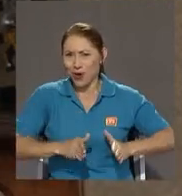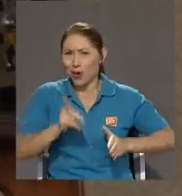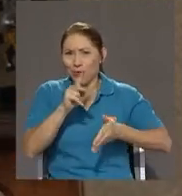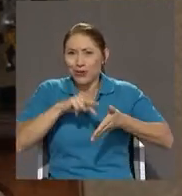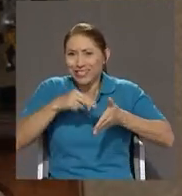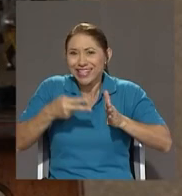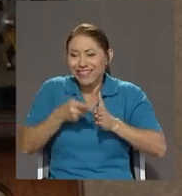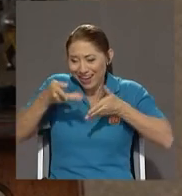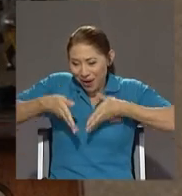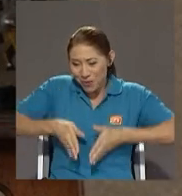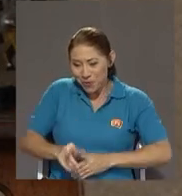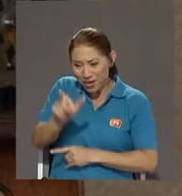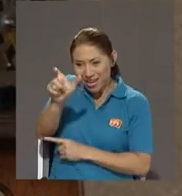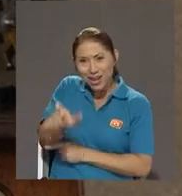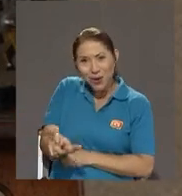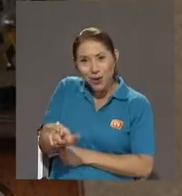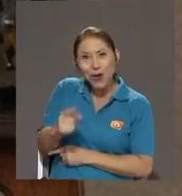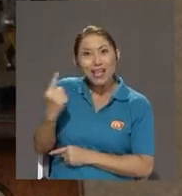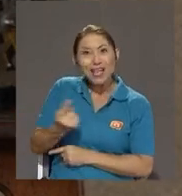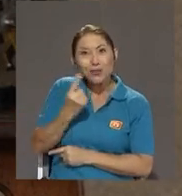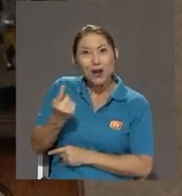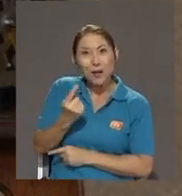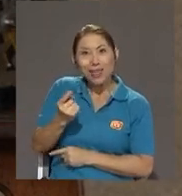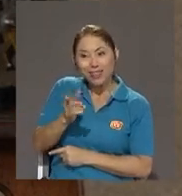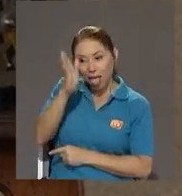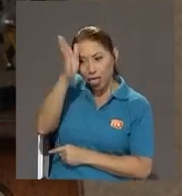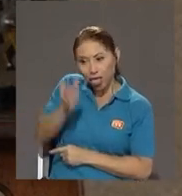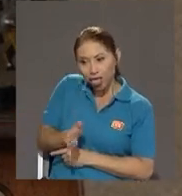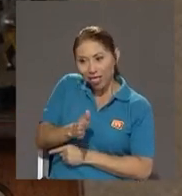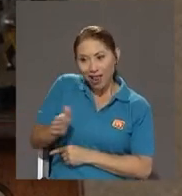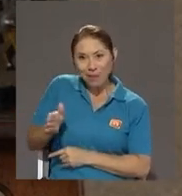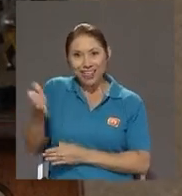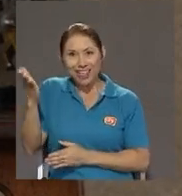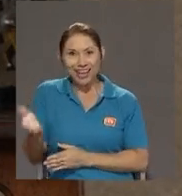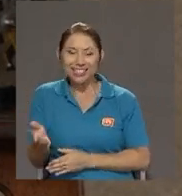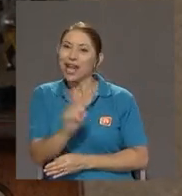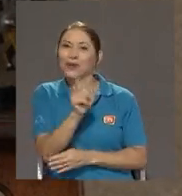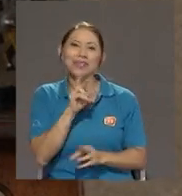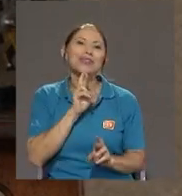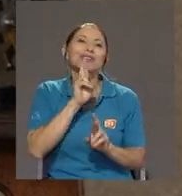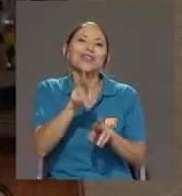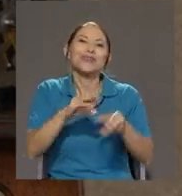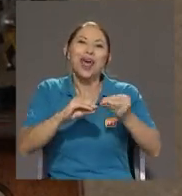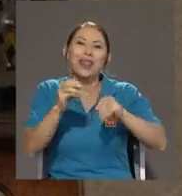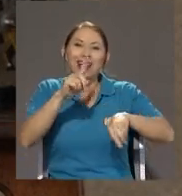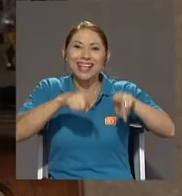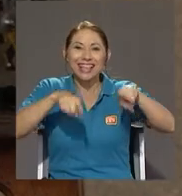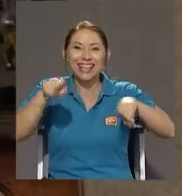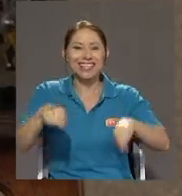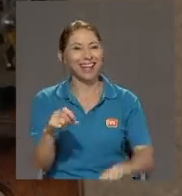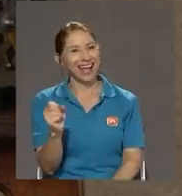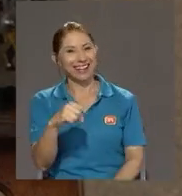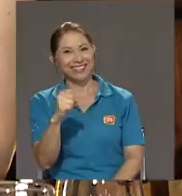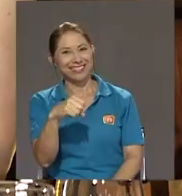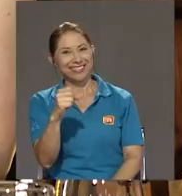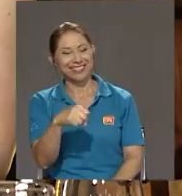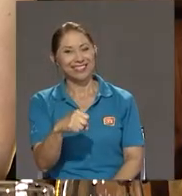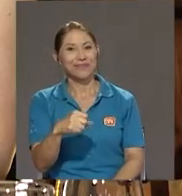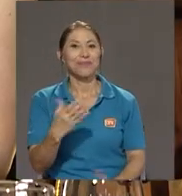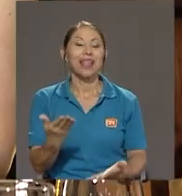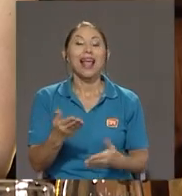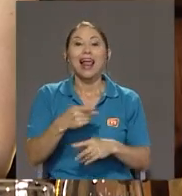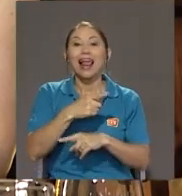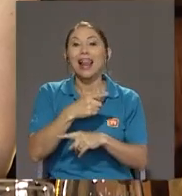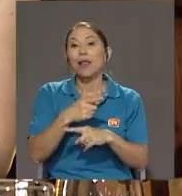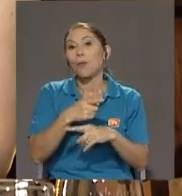solo la parte derecha, sino que es un resultado de la estadística. Claro, La mitad